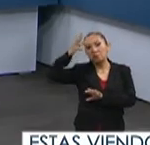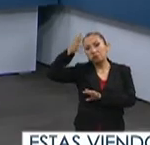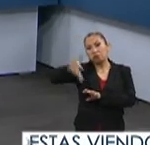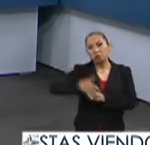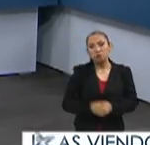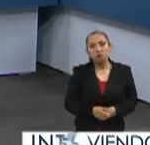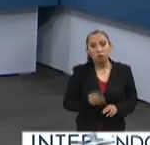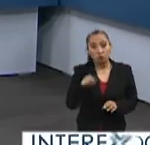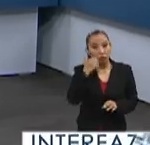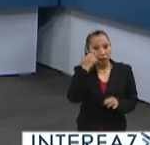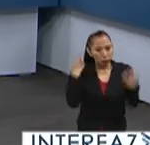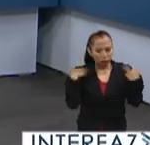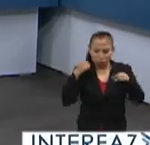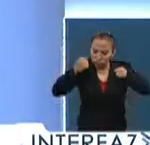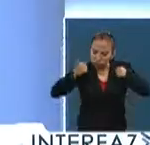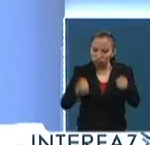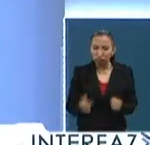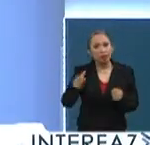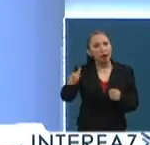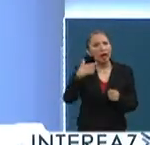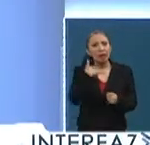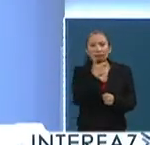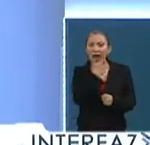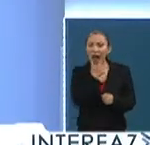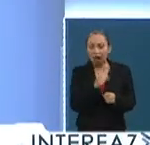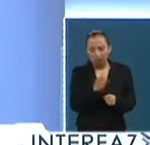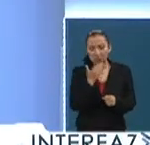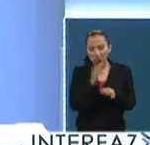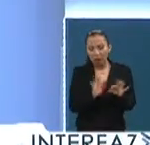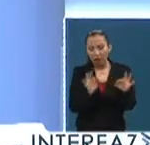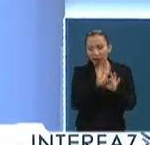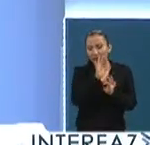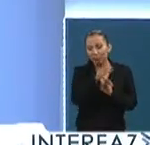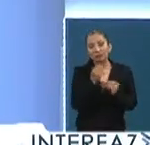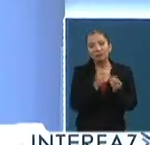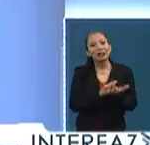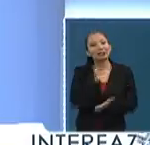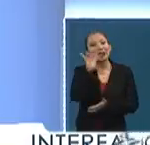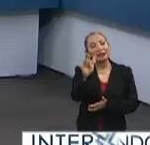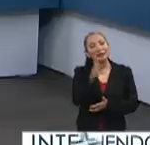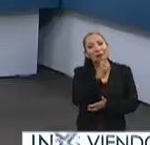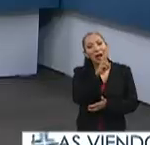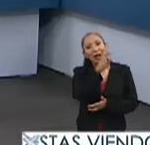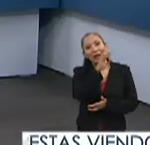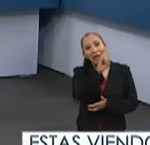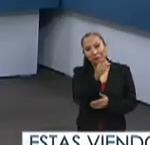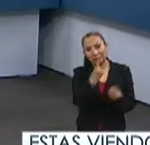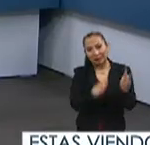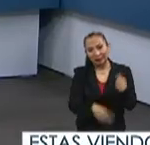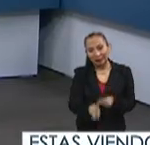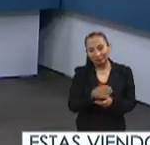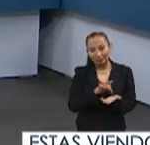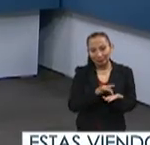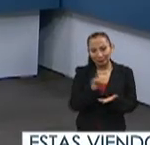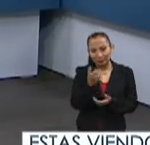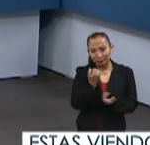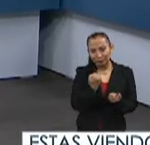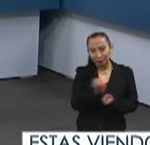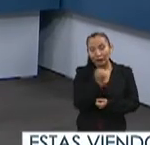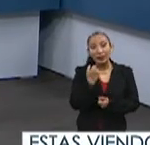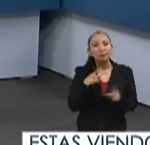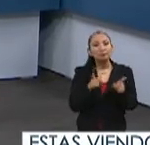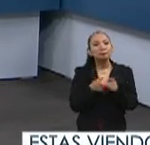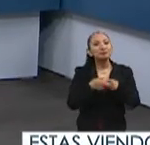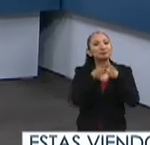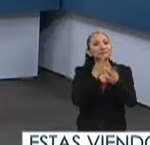claramente. Quieres ser maestro de inglés y va a ser muy importante tu perfil. Muchísimas gracias, Brian, por estar con nosotros. Gracias, Brian. Gracias, Mucho éxito. Hacemos